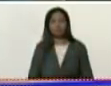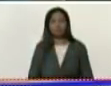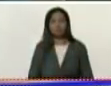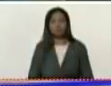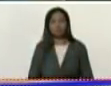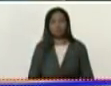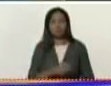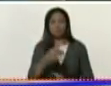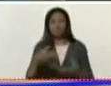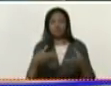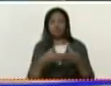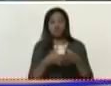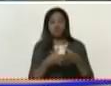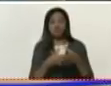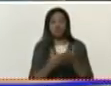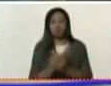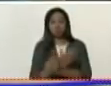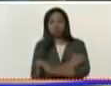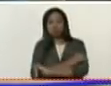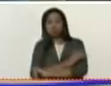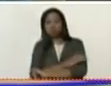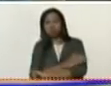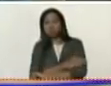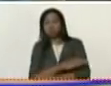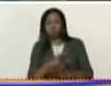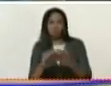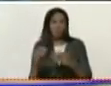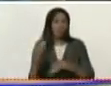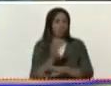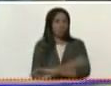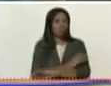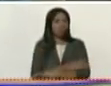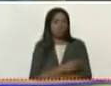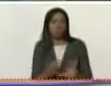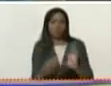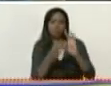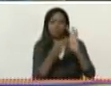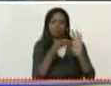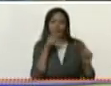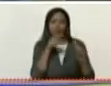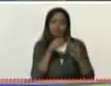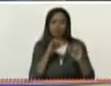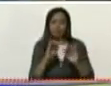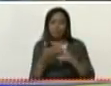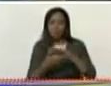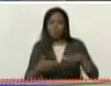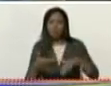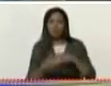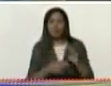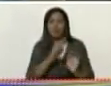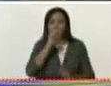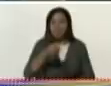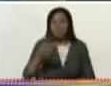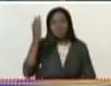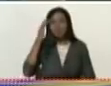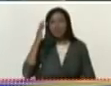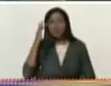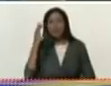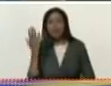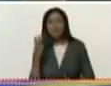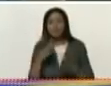por estos grupos de la extrema derecha. Toda la extrema derecha está vinculada directamente a esto. Debe saberlo el señor